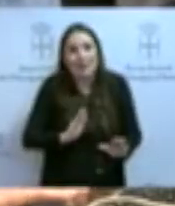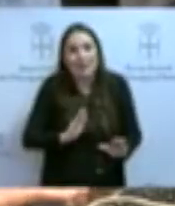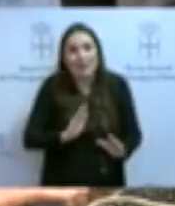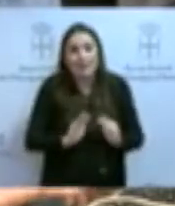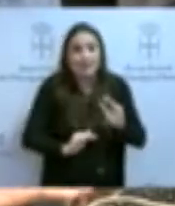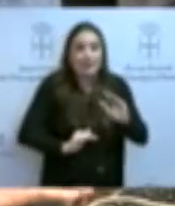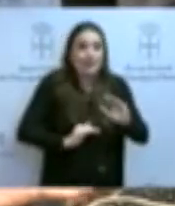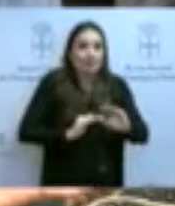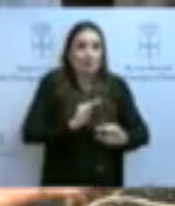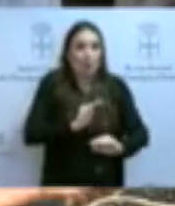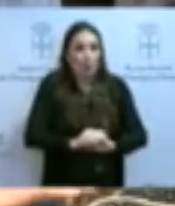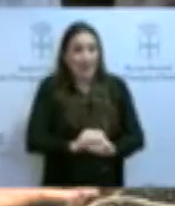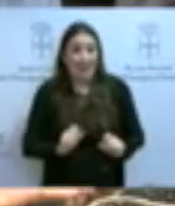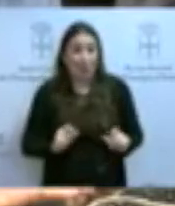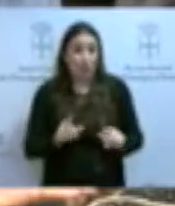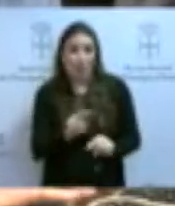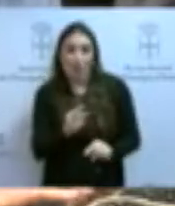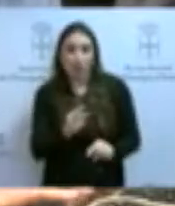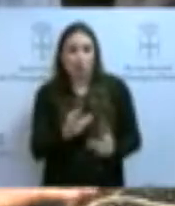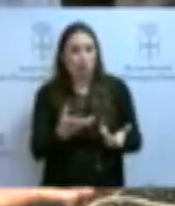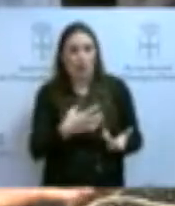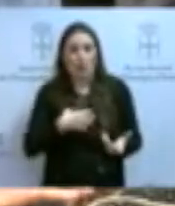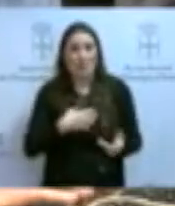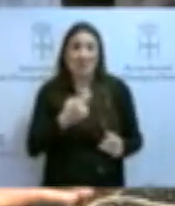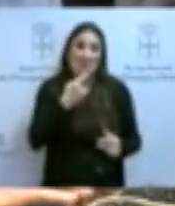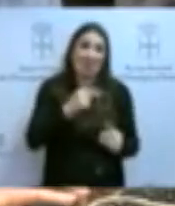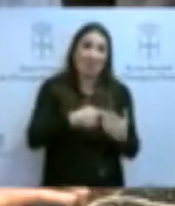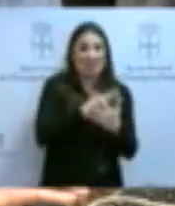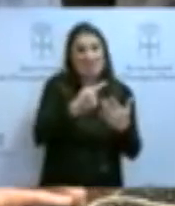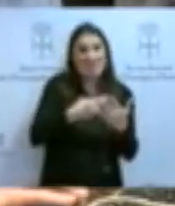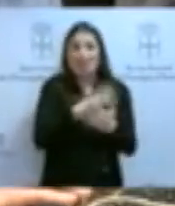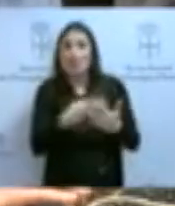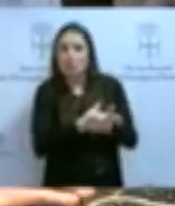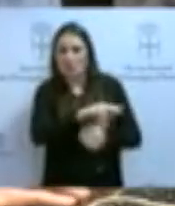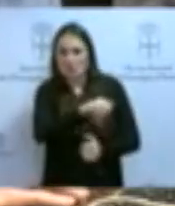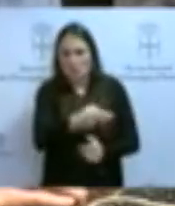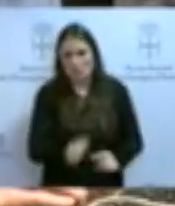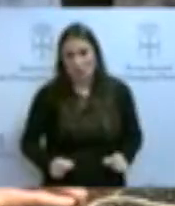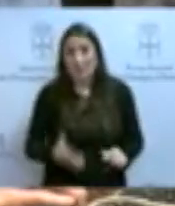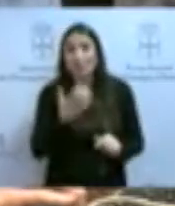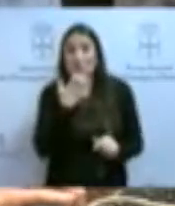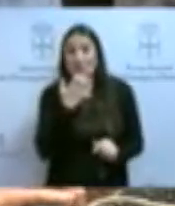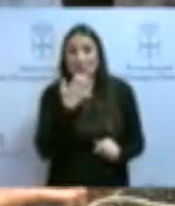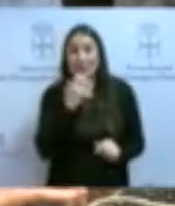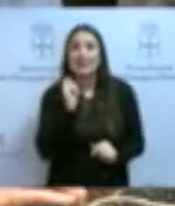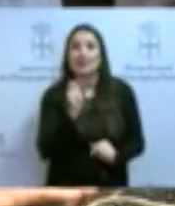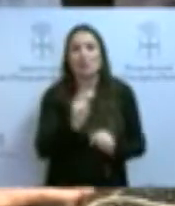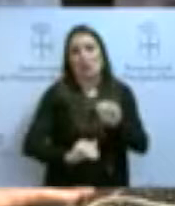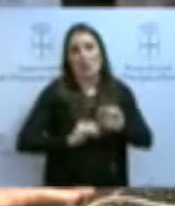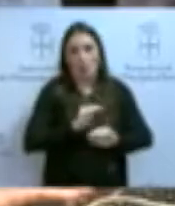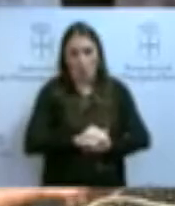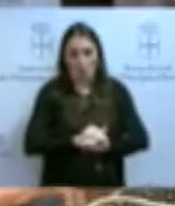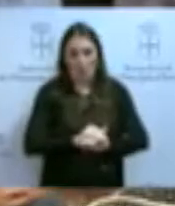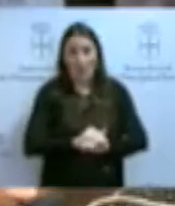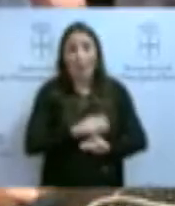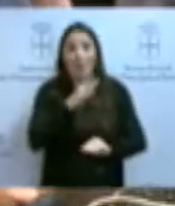pudiera asumir ambos costes. Cuentan ahora que les saldrá por entre 16 y 18 millones de euros cumplir las condenas a las que les sometieron los tribunales por